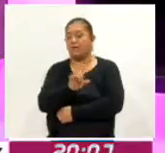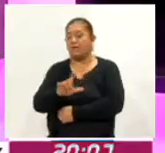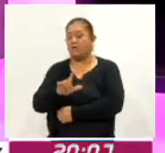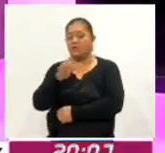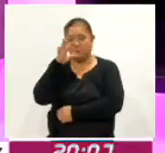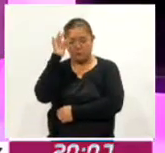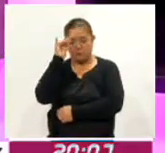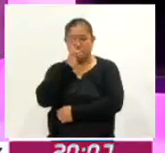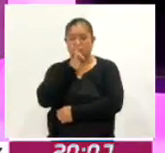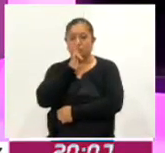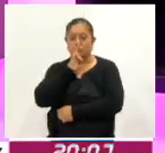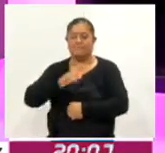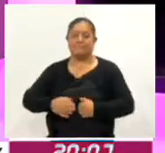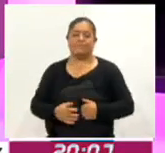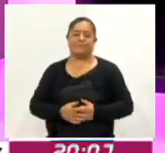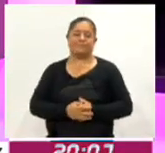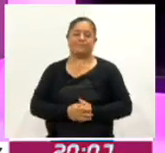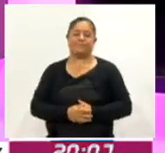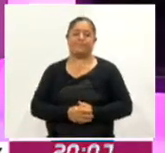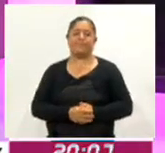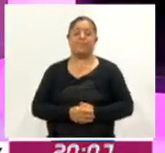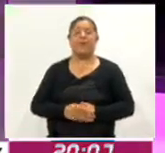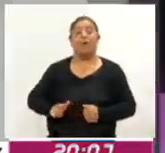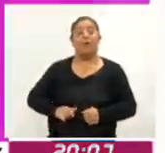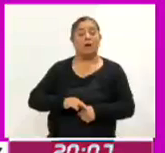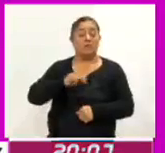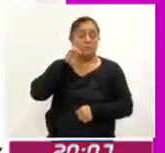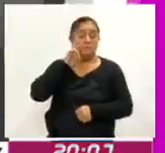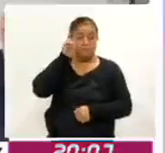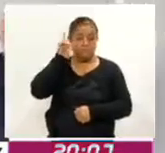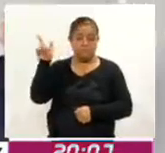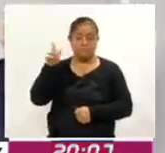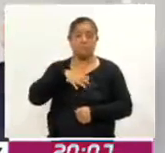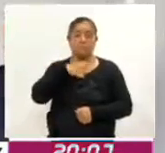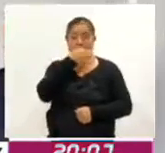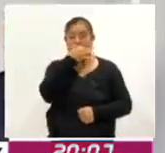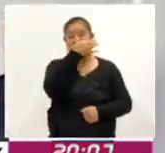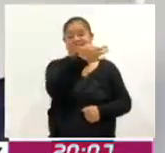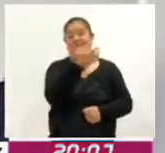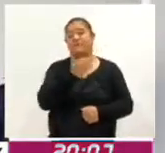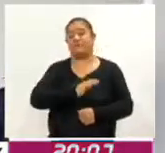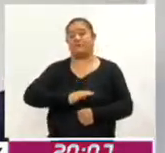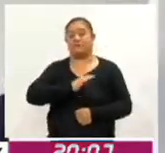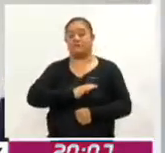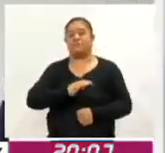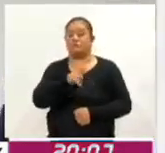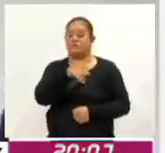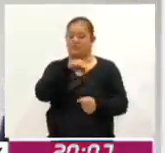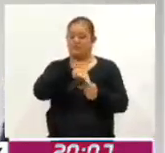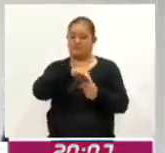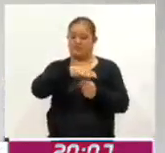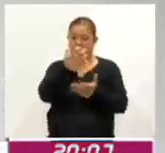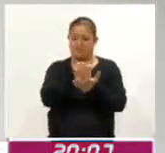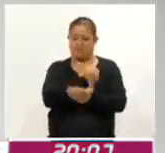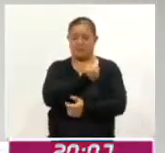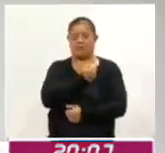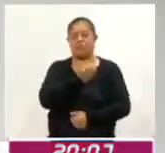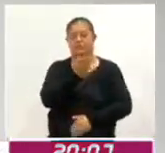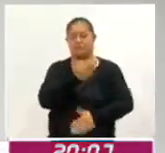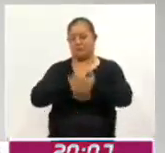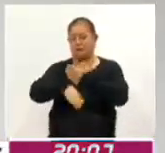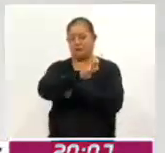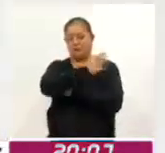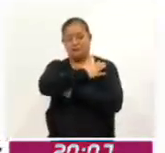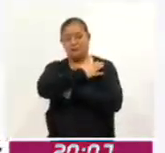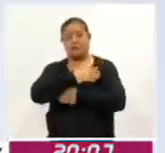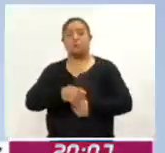La gobernadora Lorena Cuellar Cisneros envió una felicitación a la virtual presidenta del país, la doctora Claudia Sheinbaum, tras